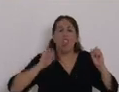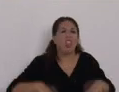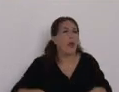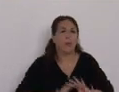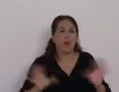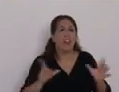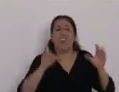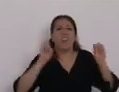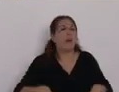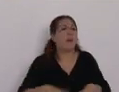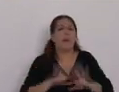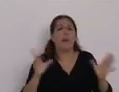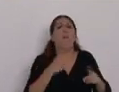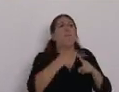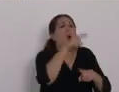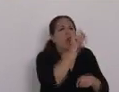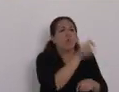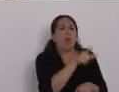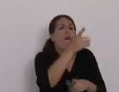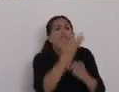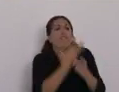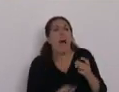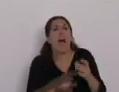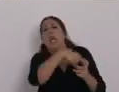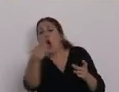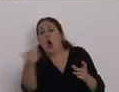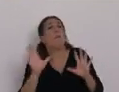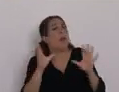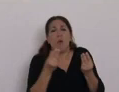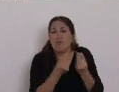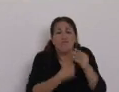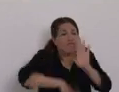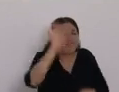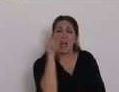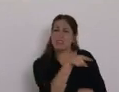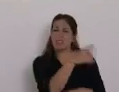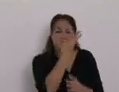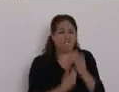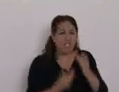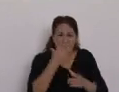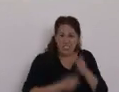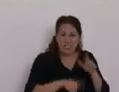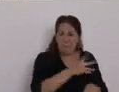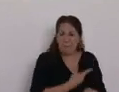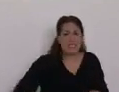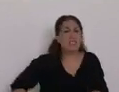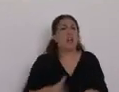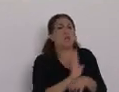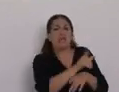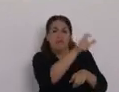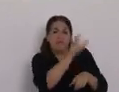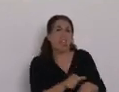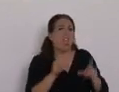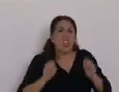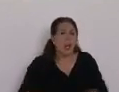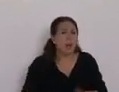Extremadamente débil por errores propios y ajenos, pero muchos propios, que ha debilitado la palabra presidencial. Y le